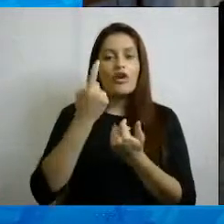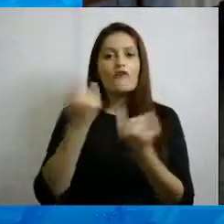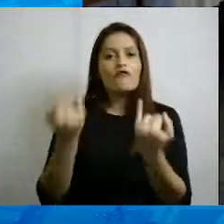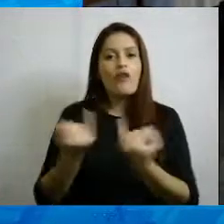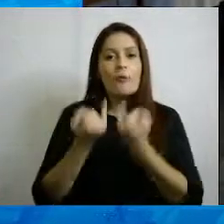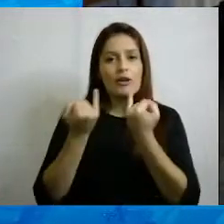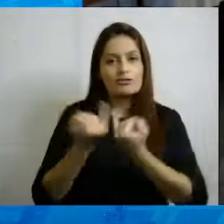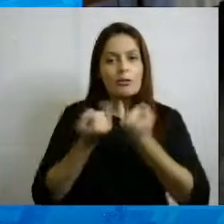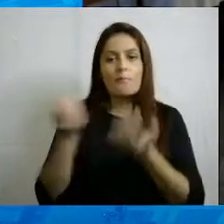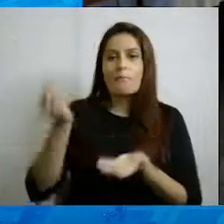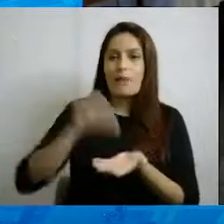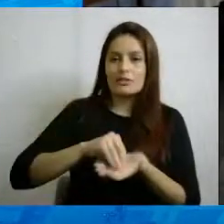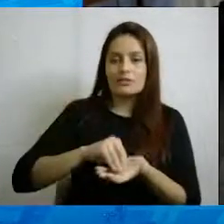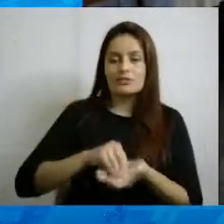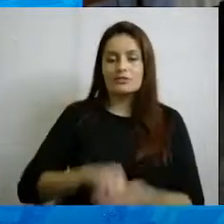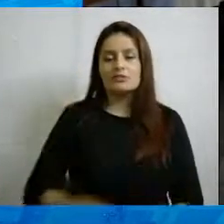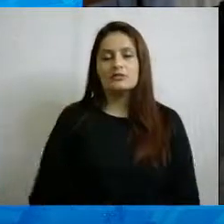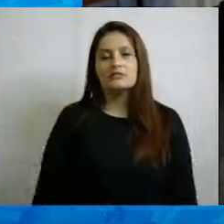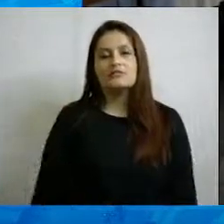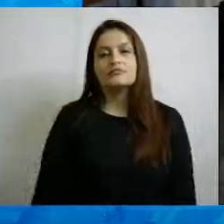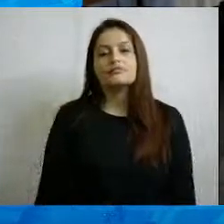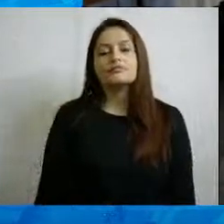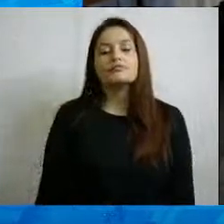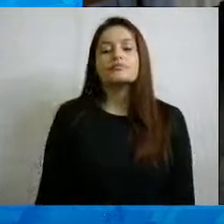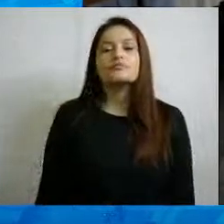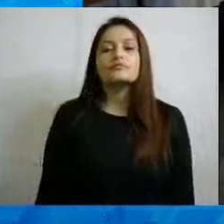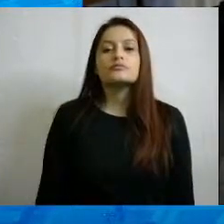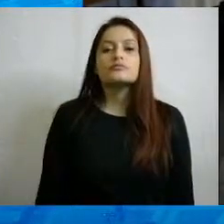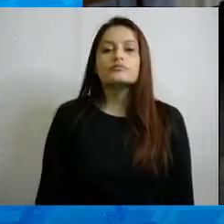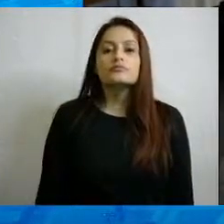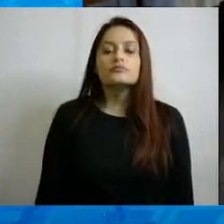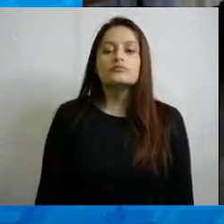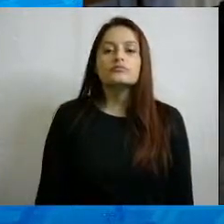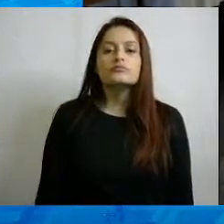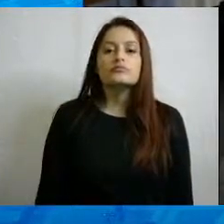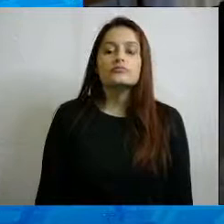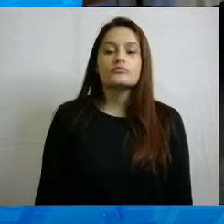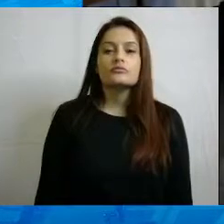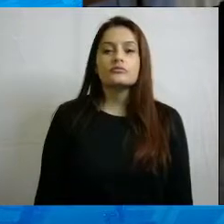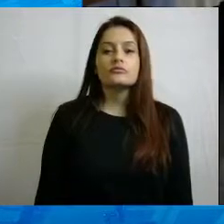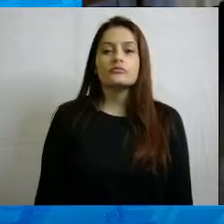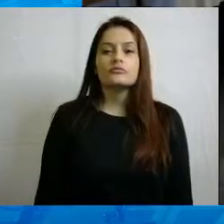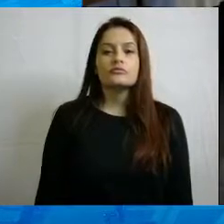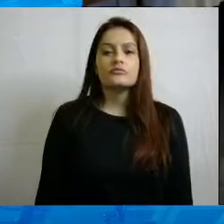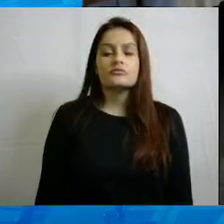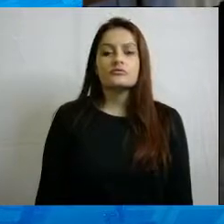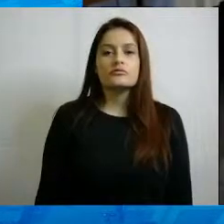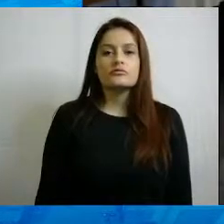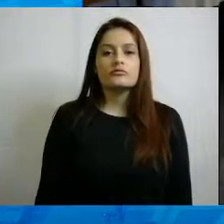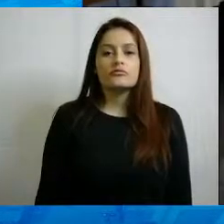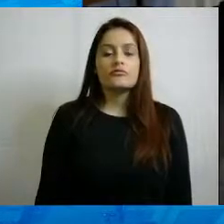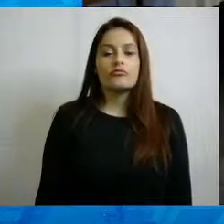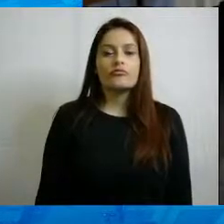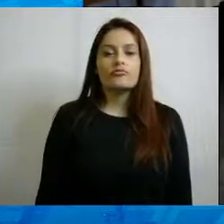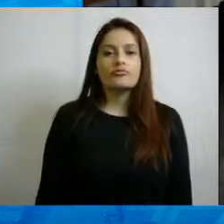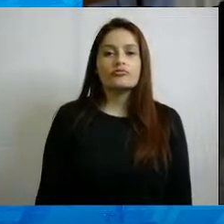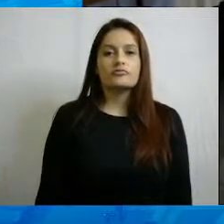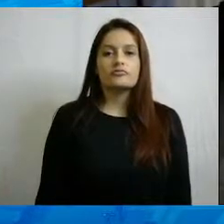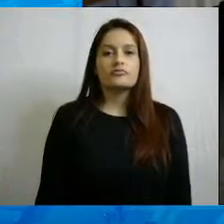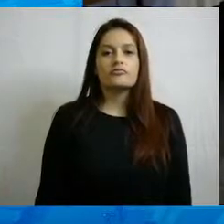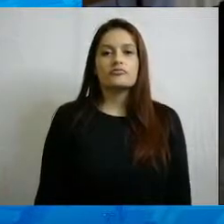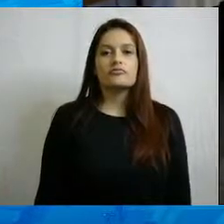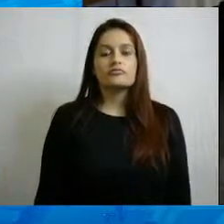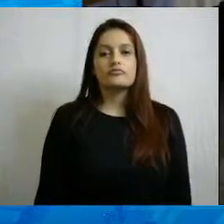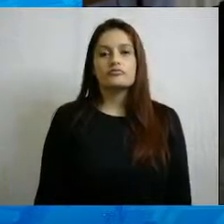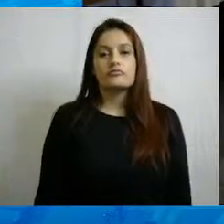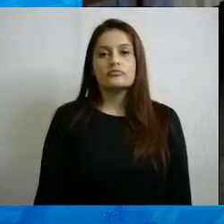tenemos que contar con mayores antecedentes sobre el punto, sobre todo si efectivamente antes ya se han pedido sendos